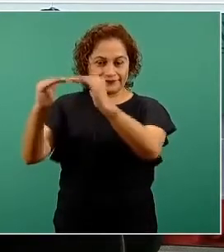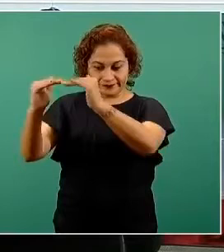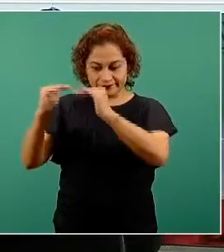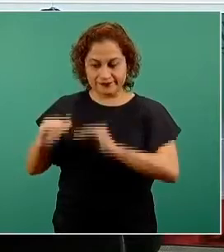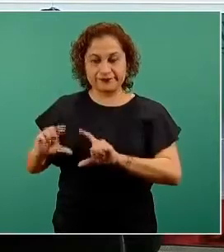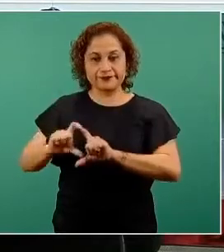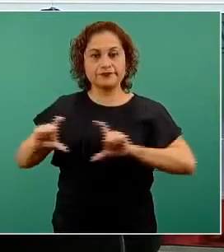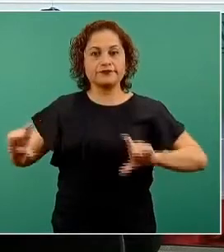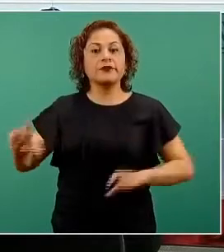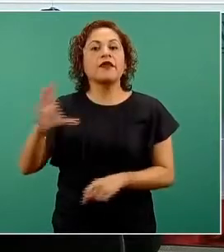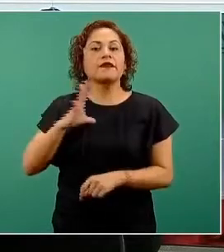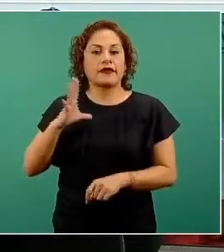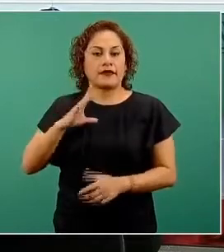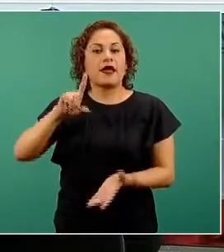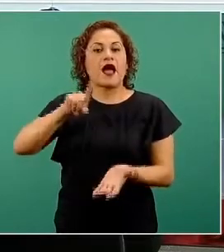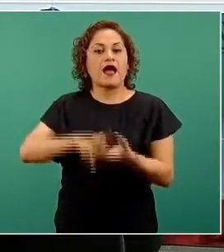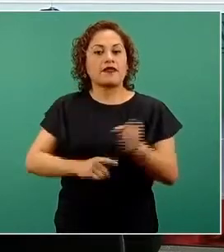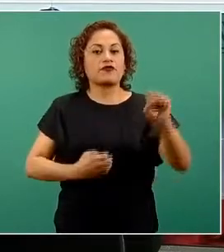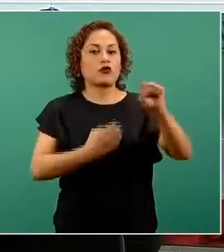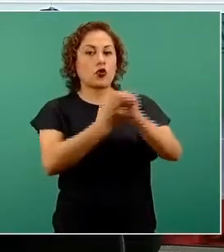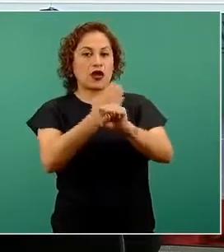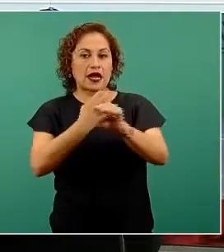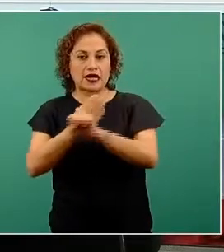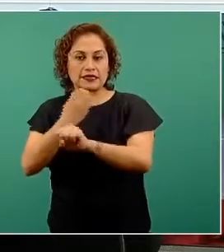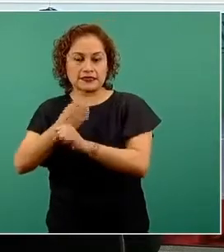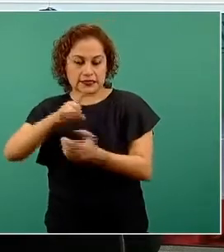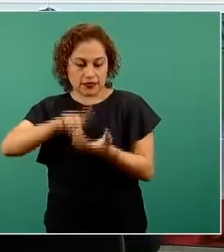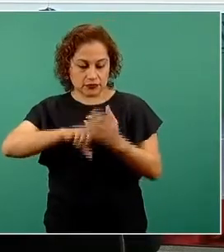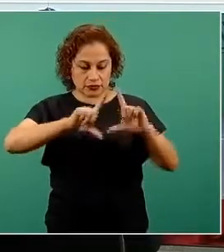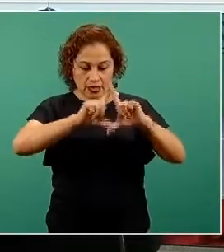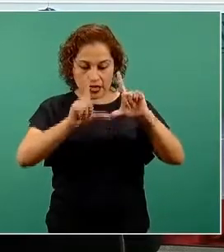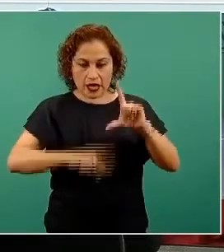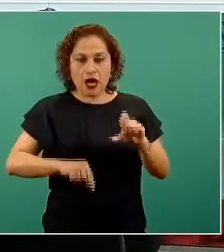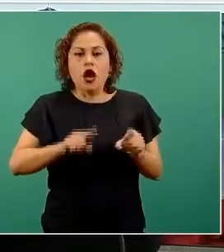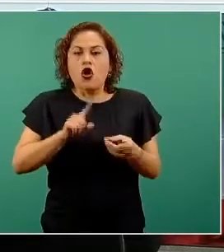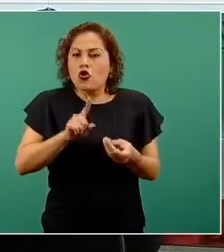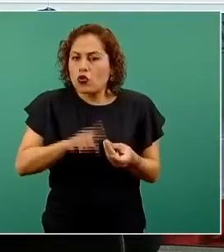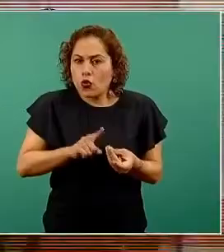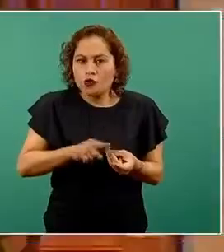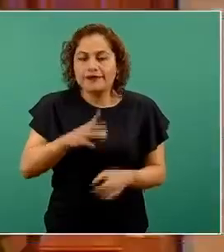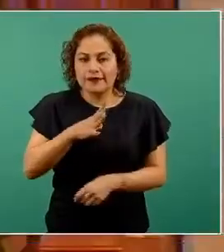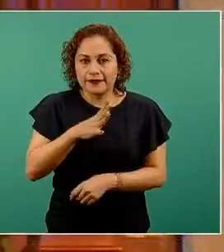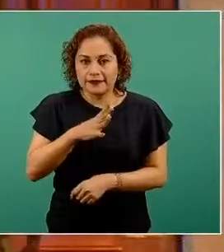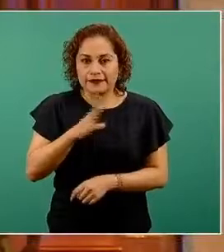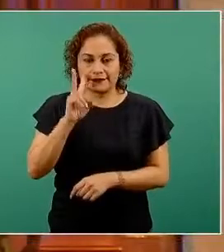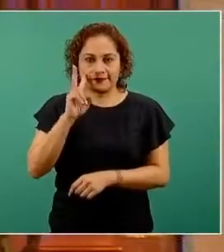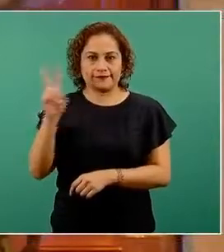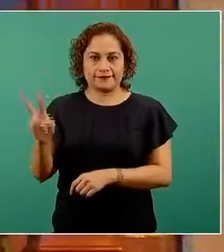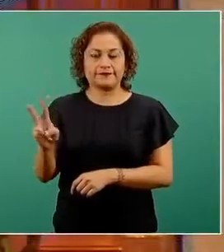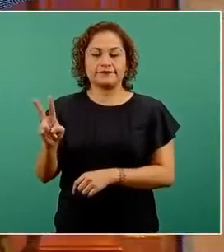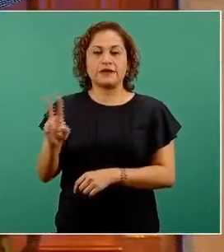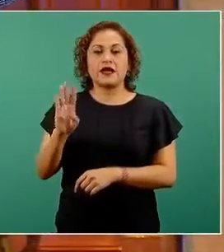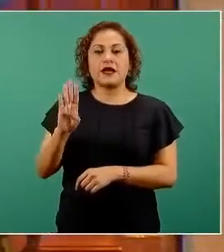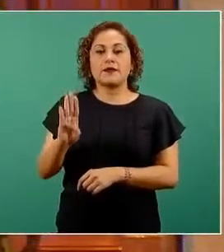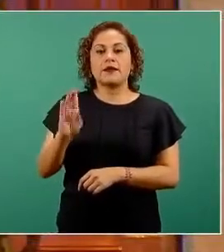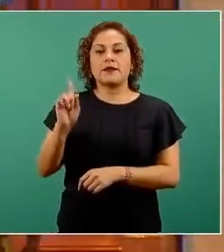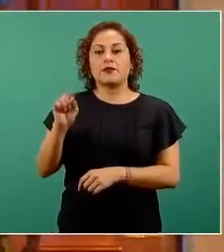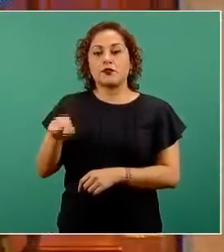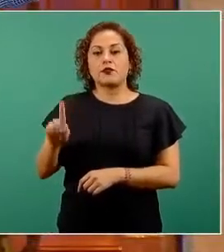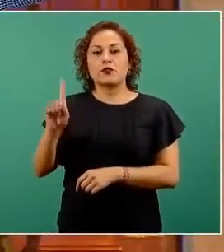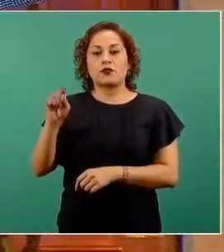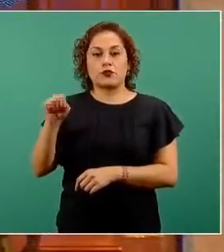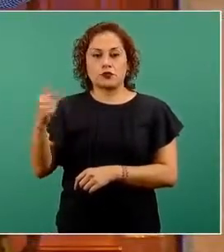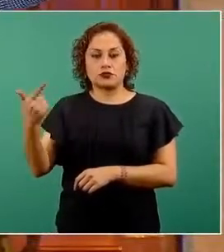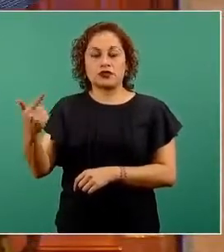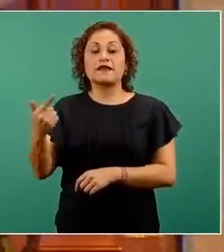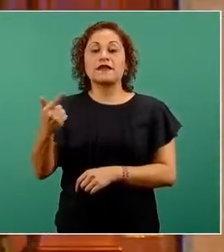importante las entidades federativas en donde se han identificado. Para efectos de la variante B.1.1.7,